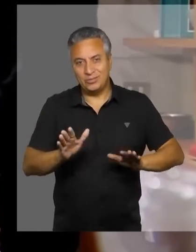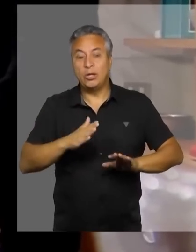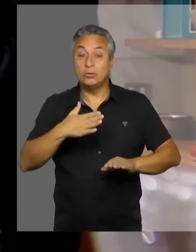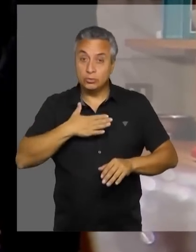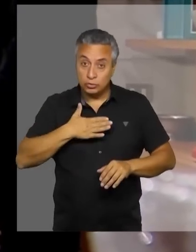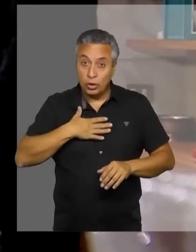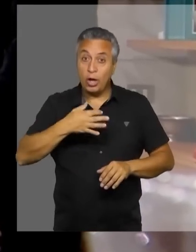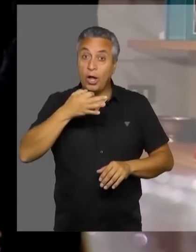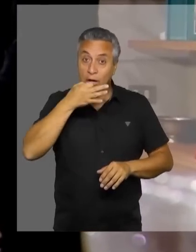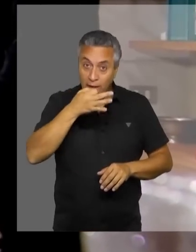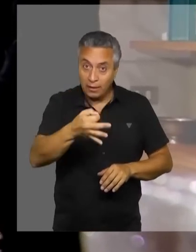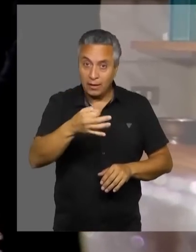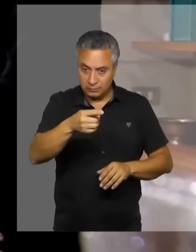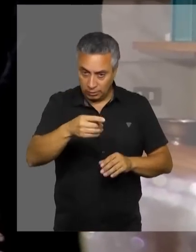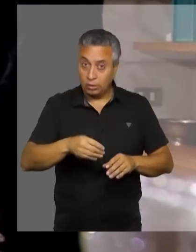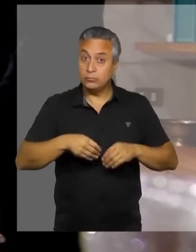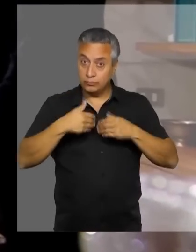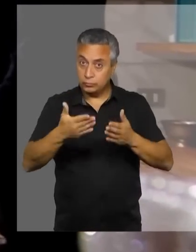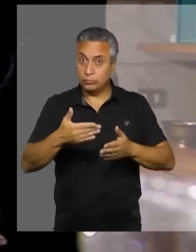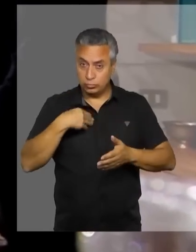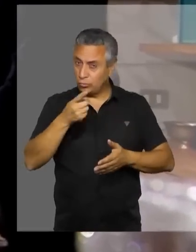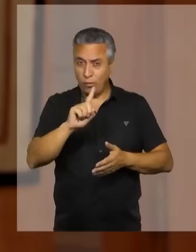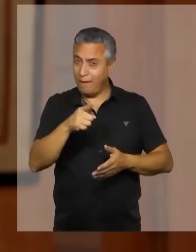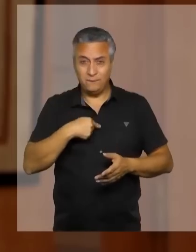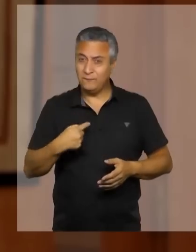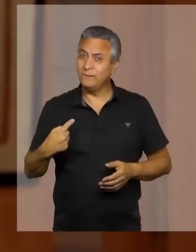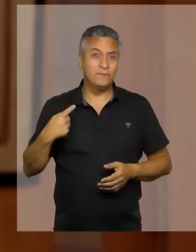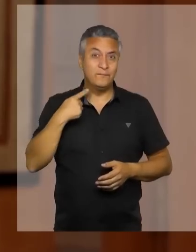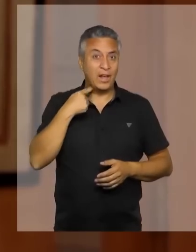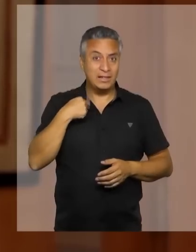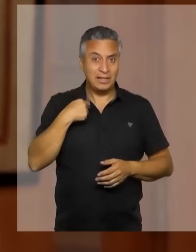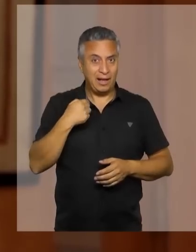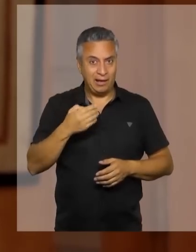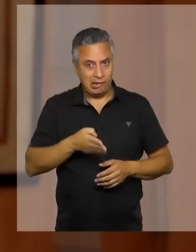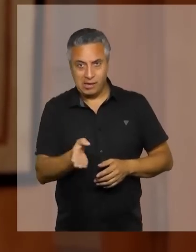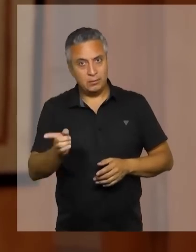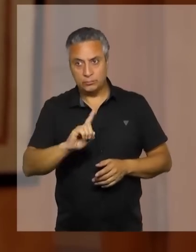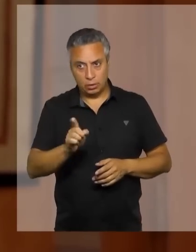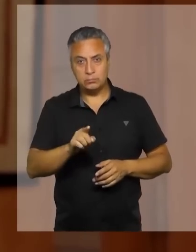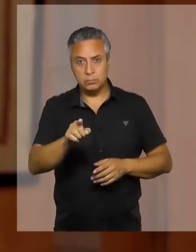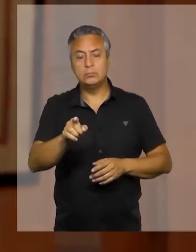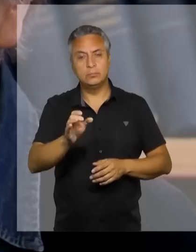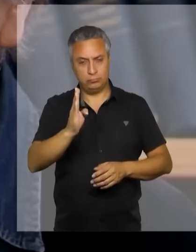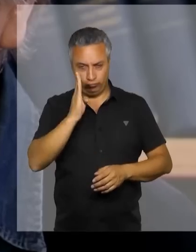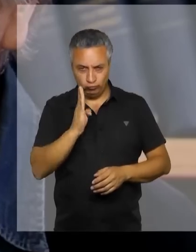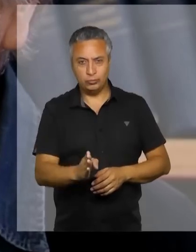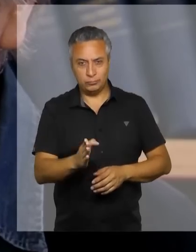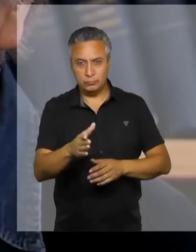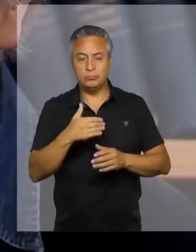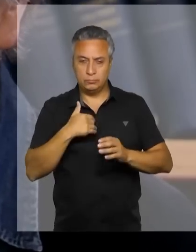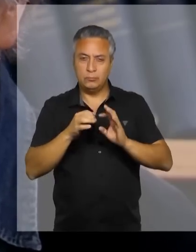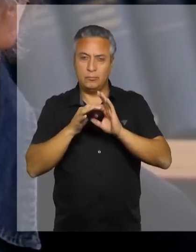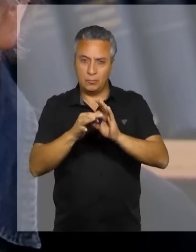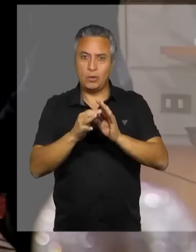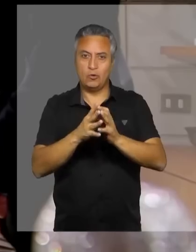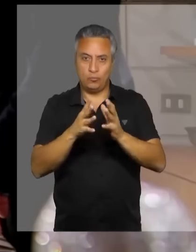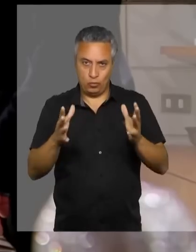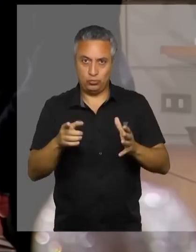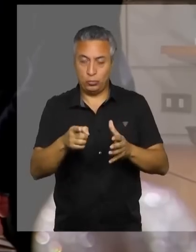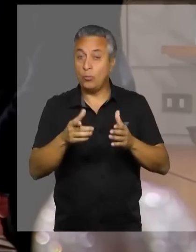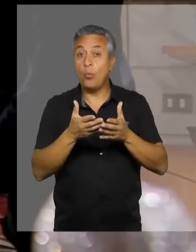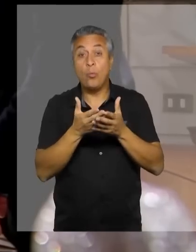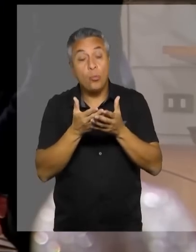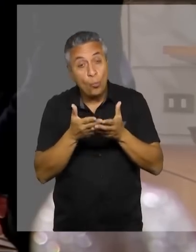que lo iba a recuperar. Te dije que no te iba a fallar. Y así fue. Te lo agradezco mucho. Bueno, cualquier